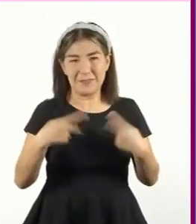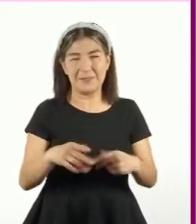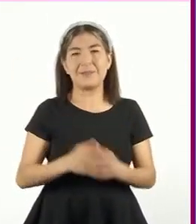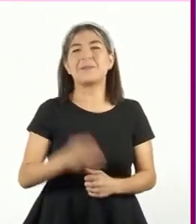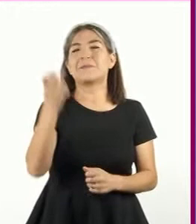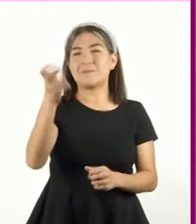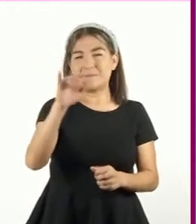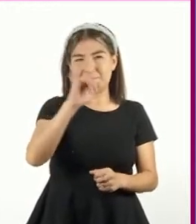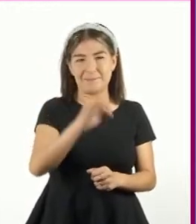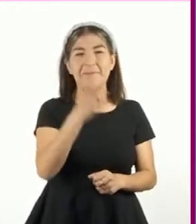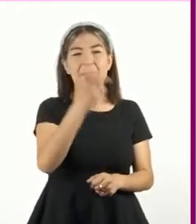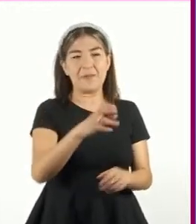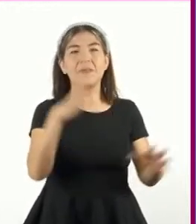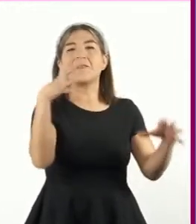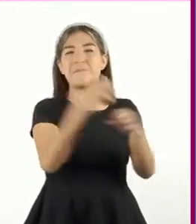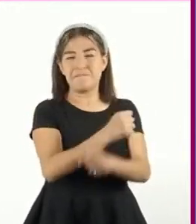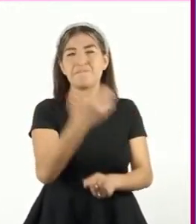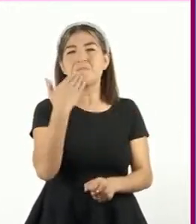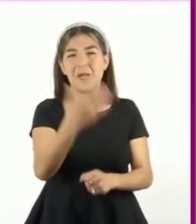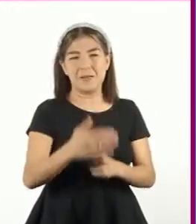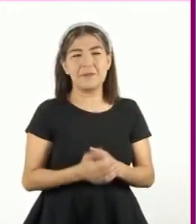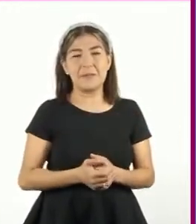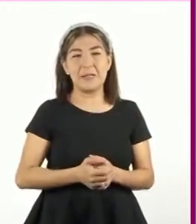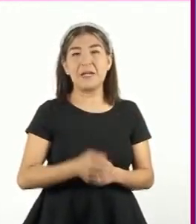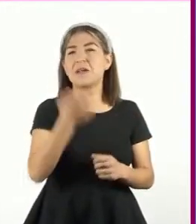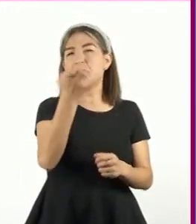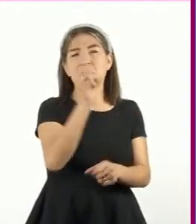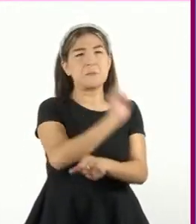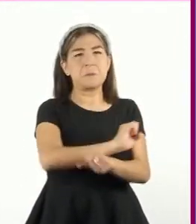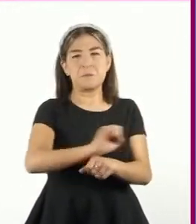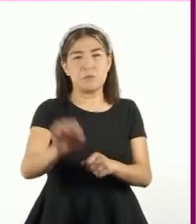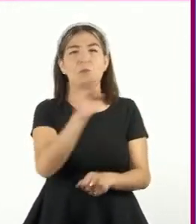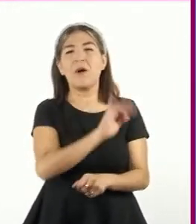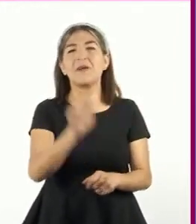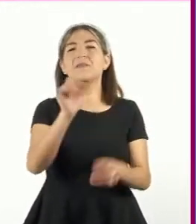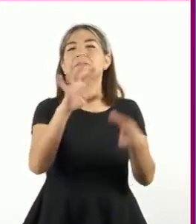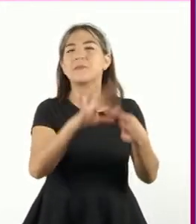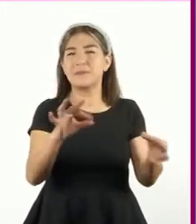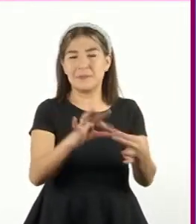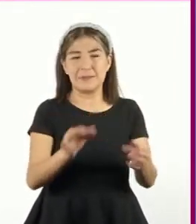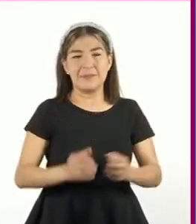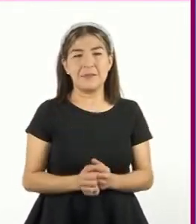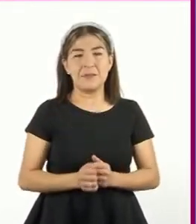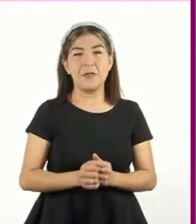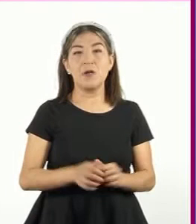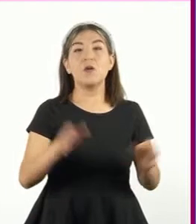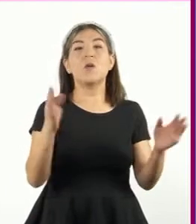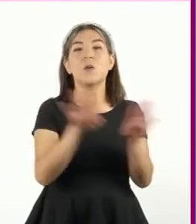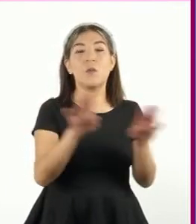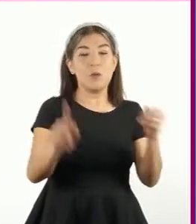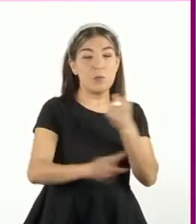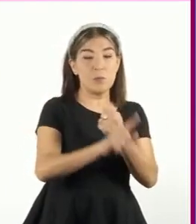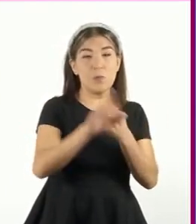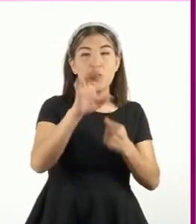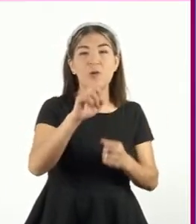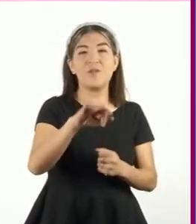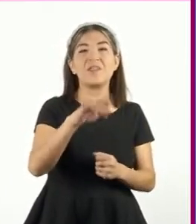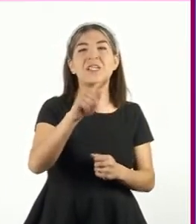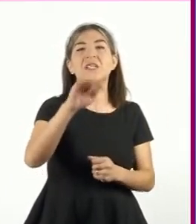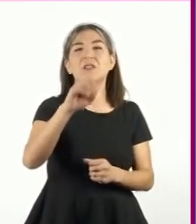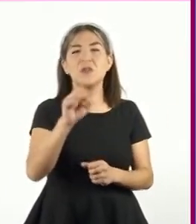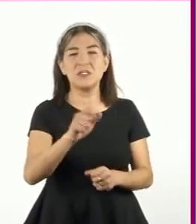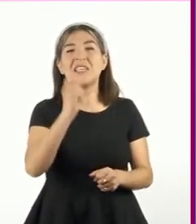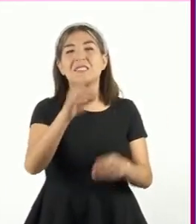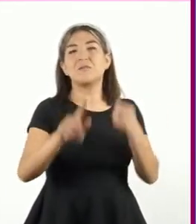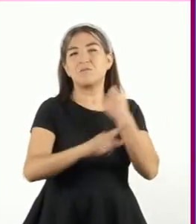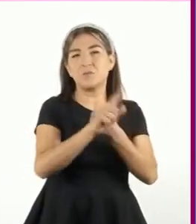Sí, esa es la definición. De manera sencilla, podemos describir los conflictos como situaciones provocadas